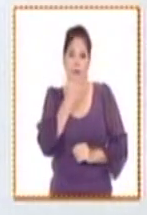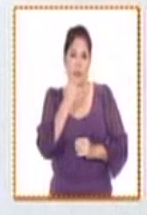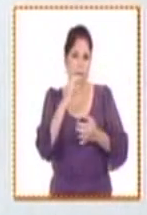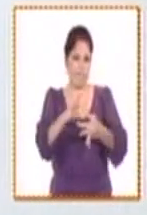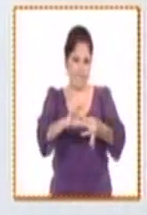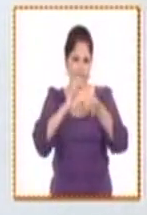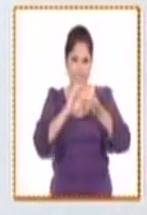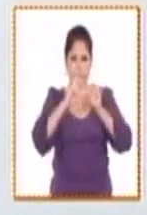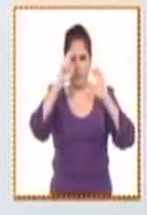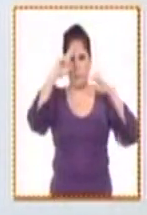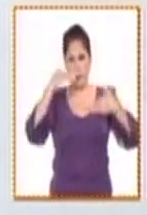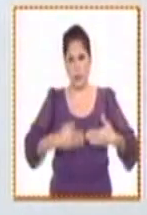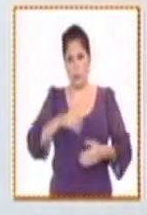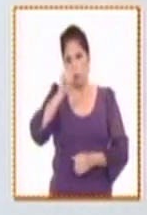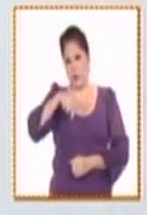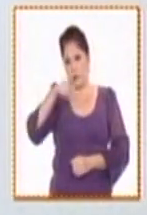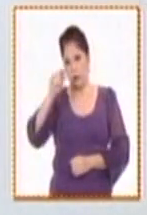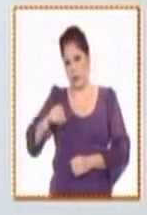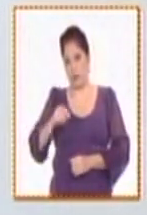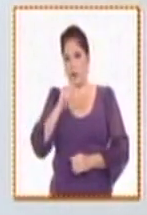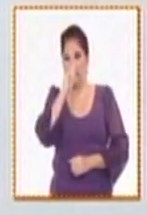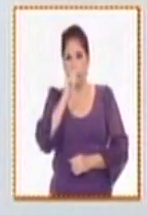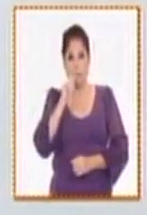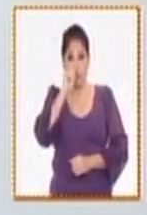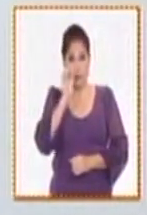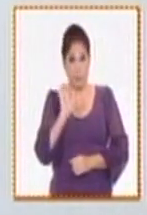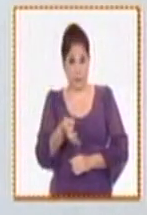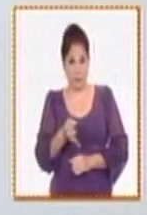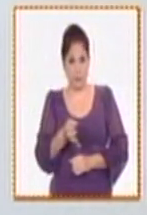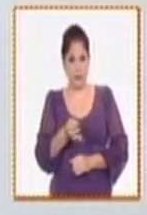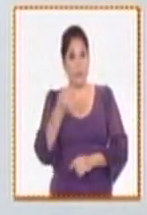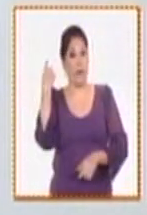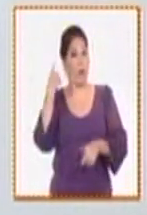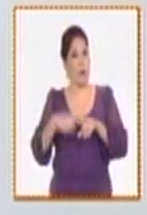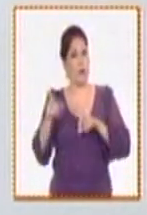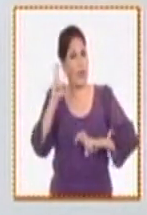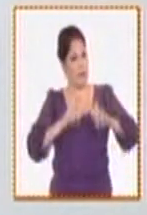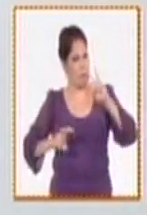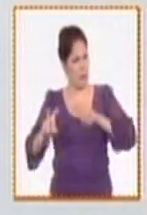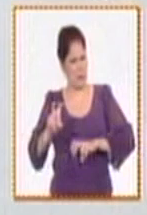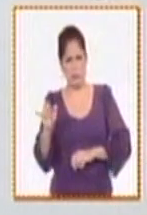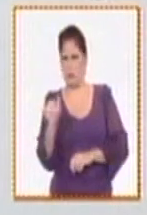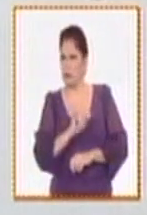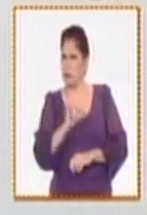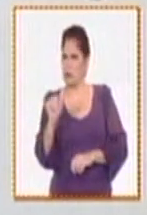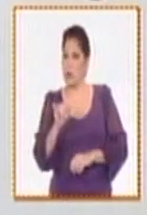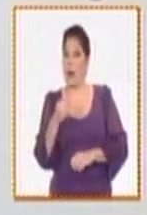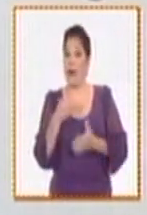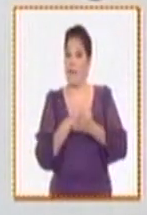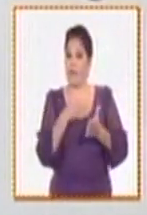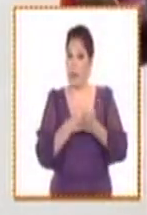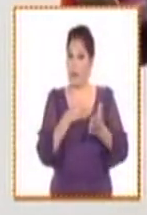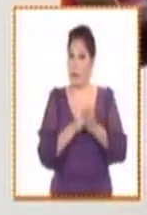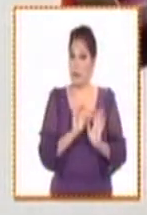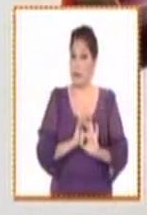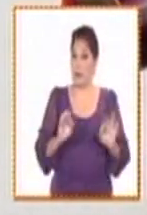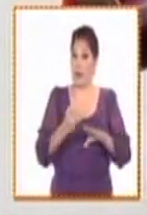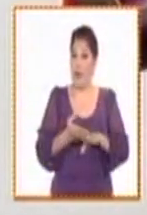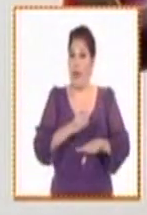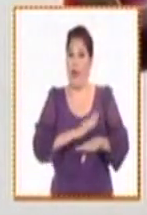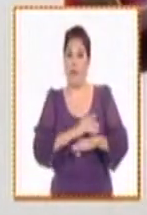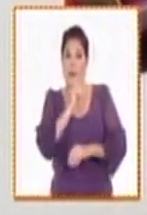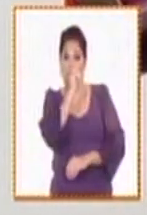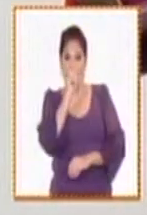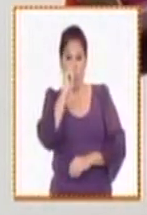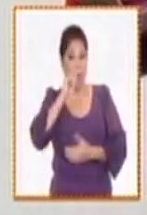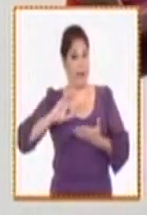a la salud humana para los consumidores. En este caso y en otras investigaciones que ha desarrollado el órgano de enfrentamiento especializado antidroga, se